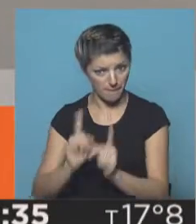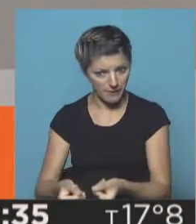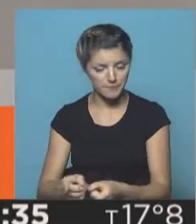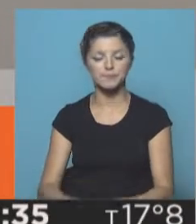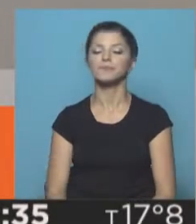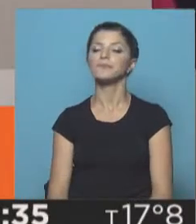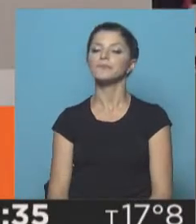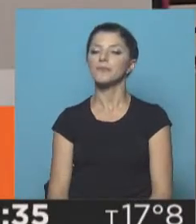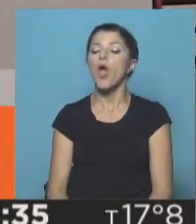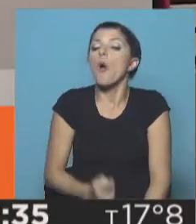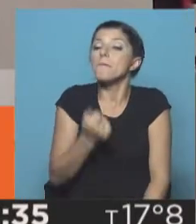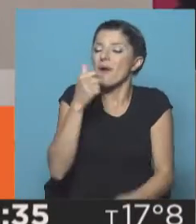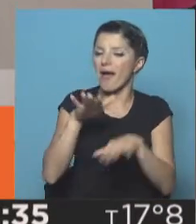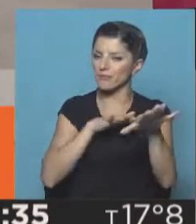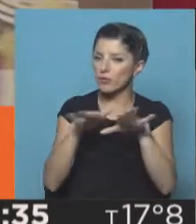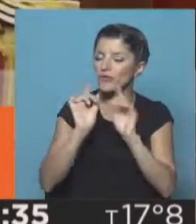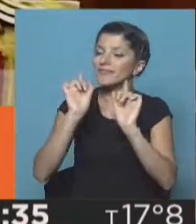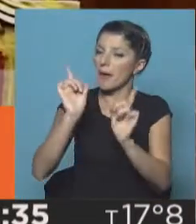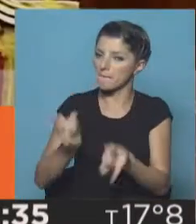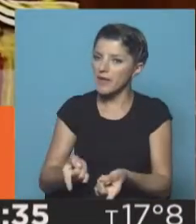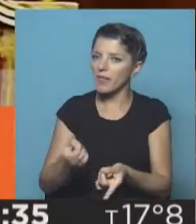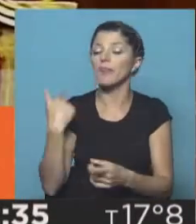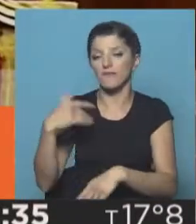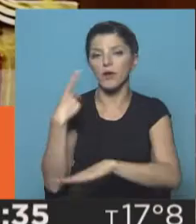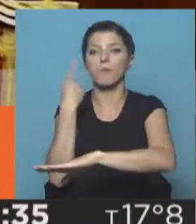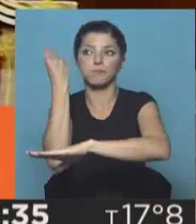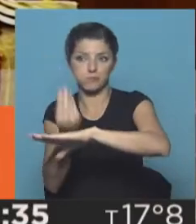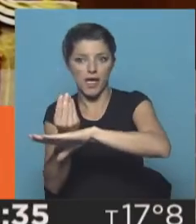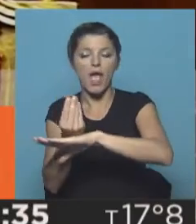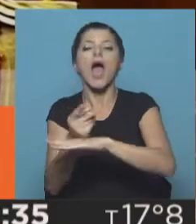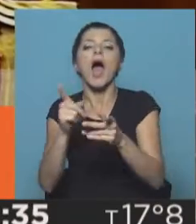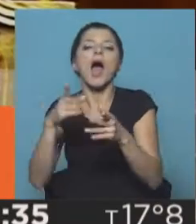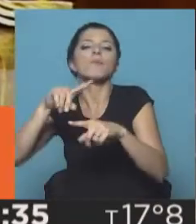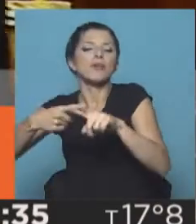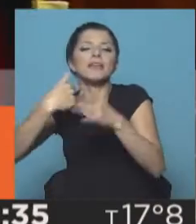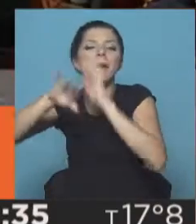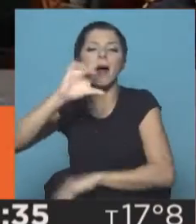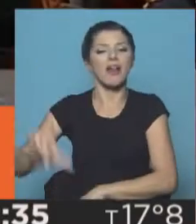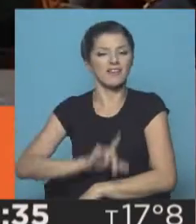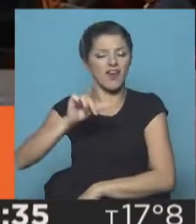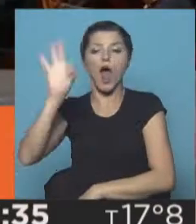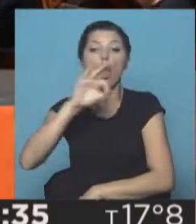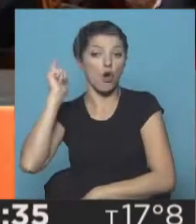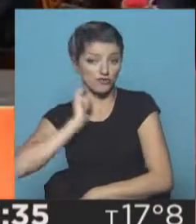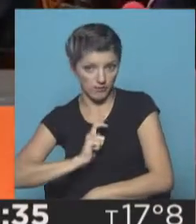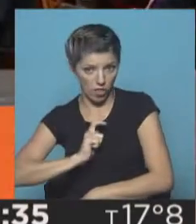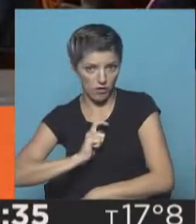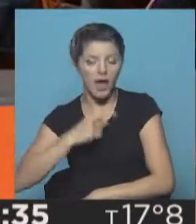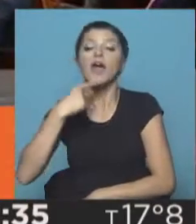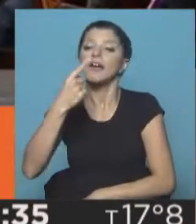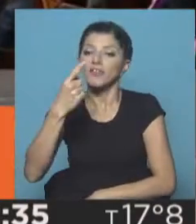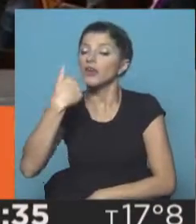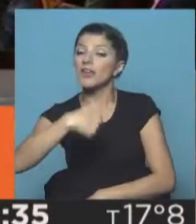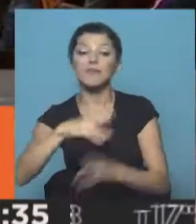no pocos casos debieron ceder espacios y protagonismo a corrientes más liberales o conservadoras que se apresuraron a declamar el supuesto